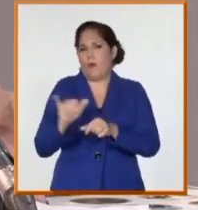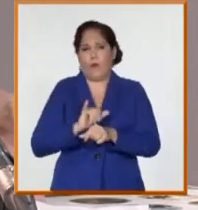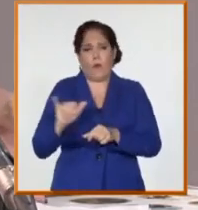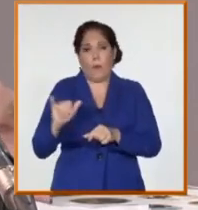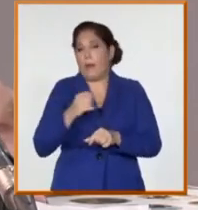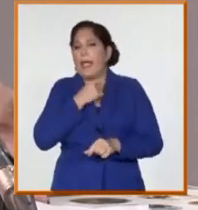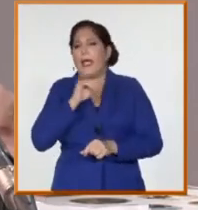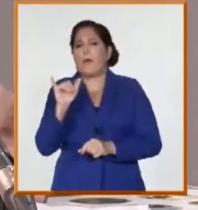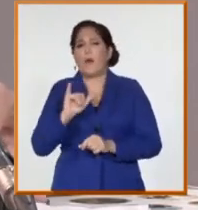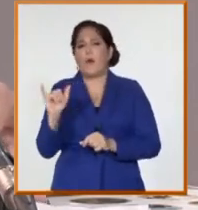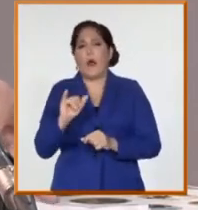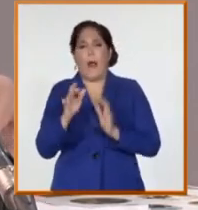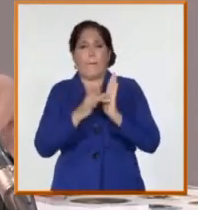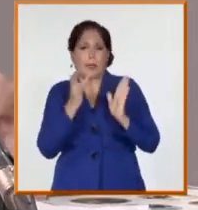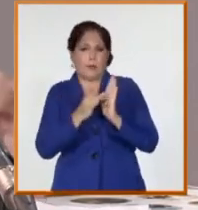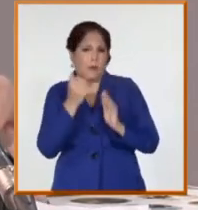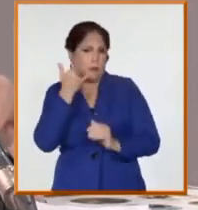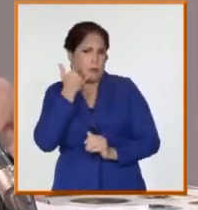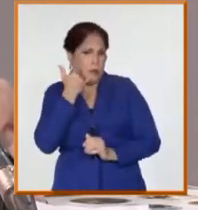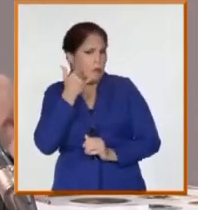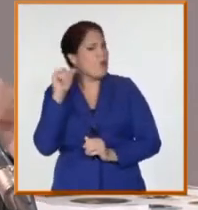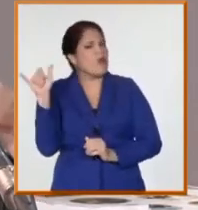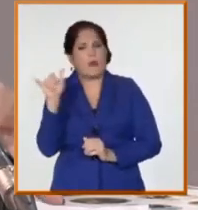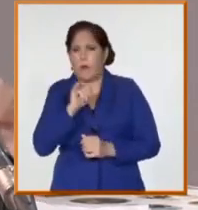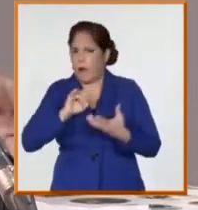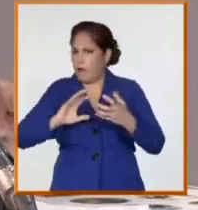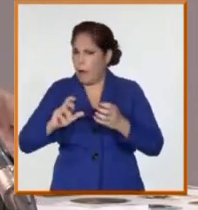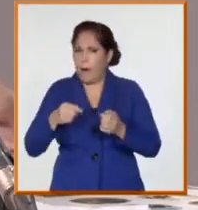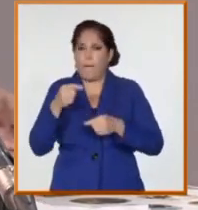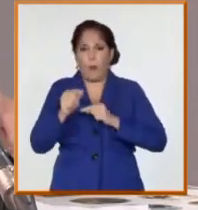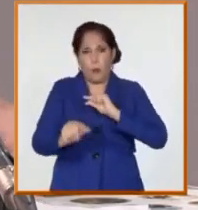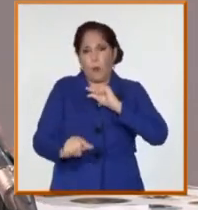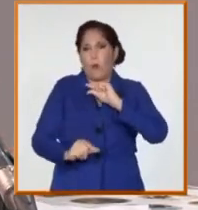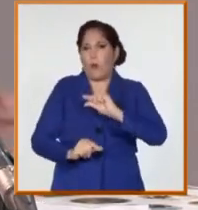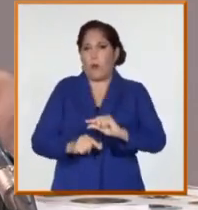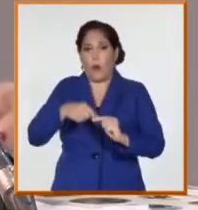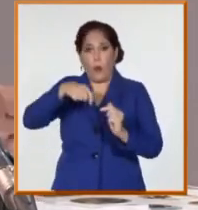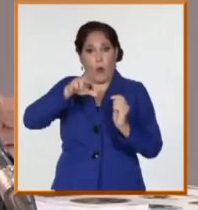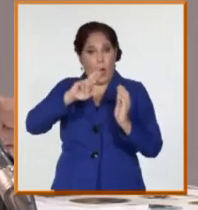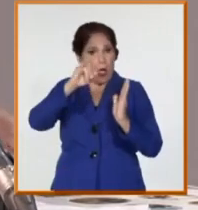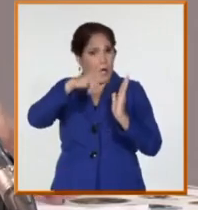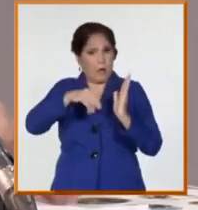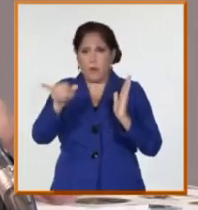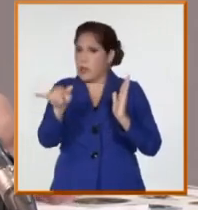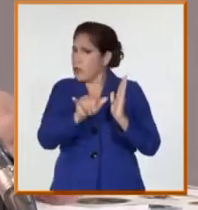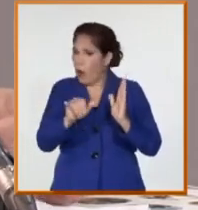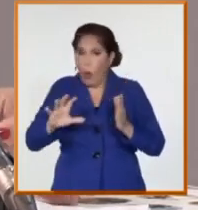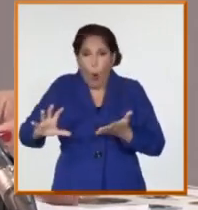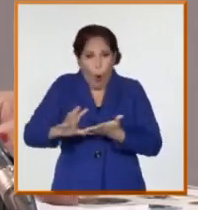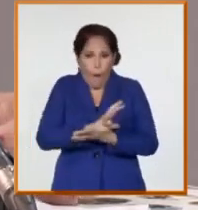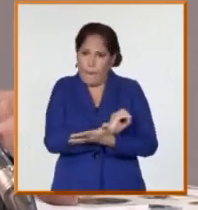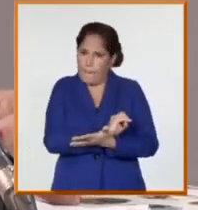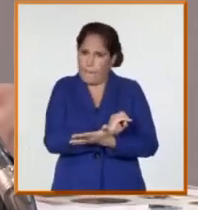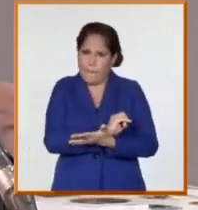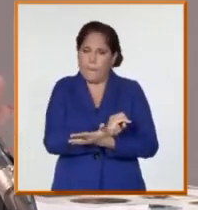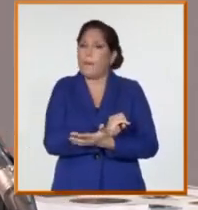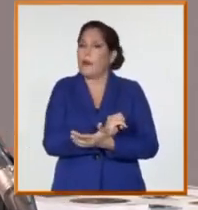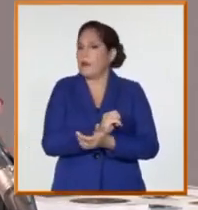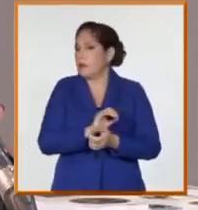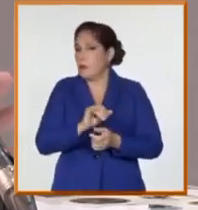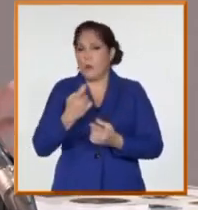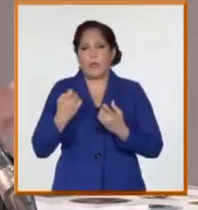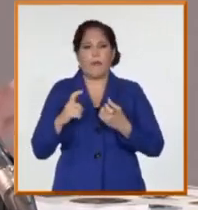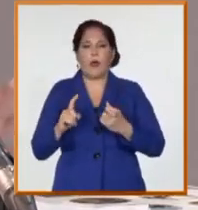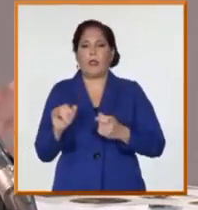comenzamos ahora comenzamos hace varios años y bueno hemos ido incrementando a punto de llegar que todas las transacciones las realizamos de esa manera de manera electrónica